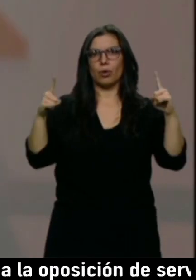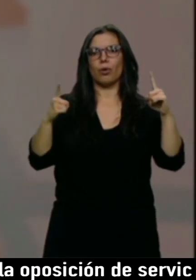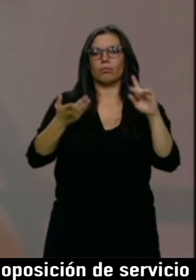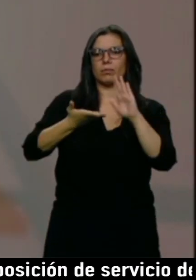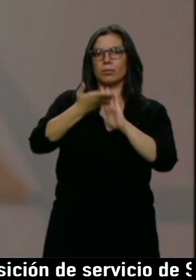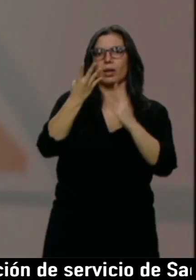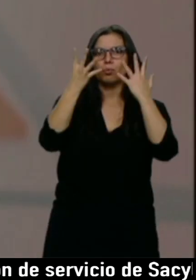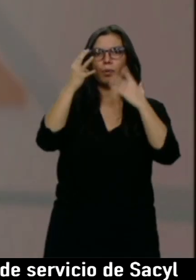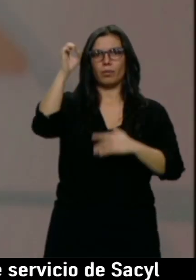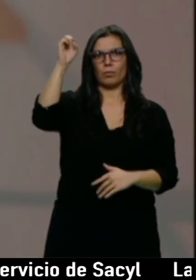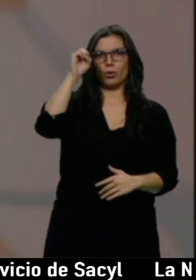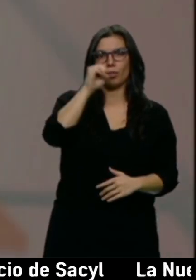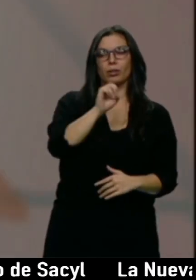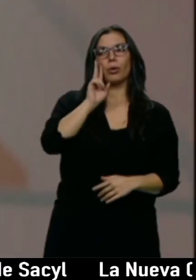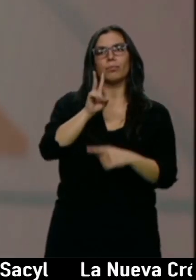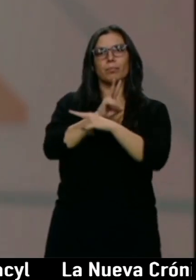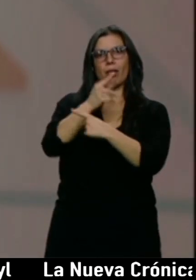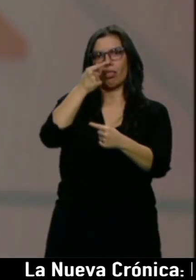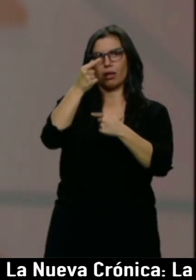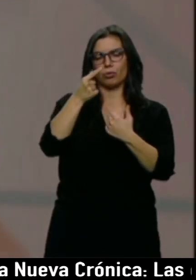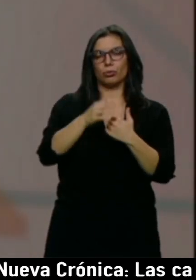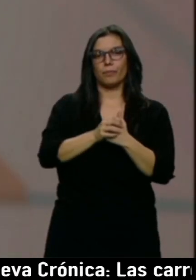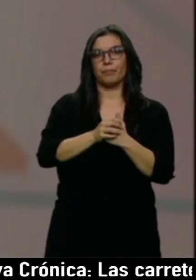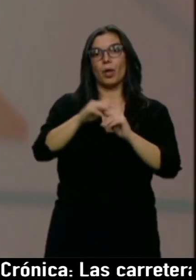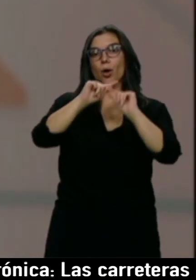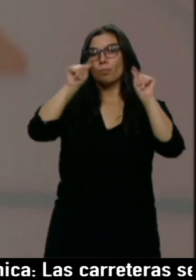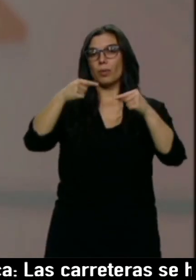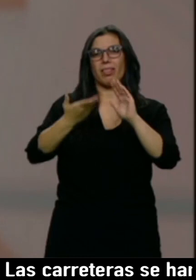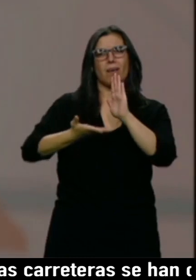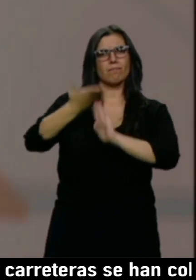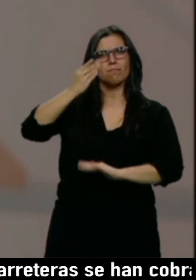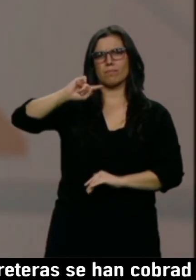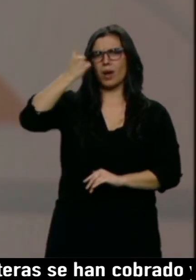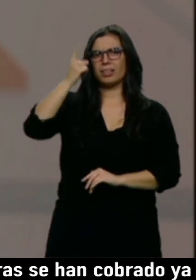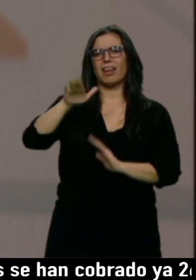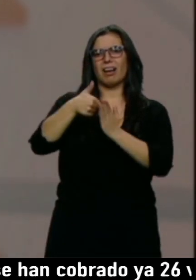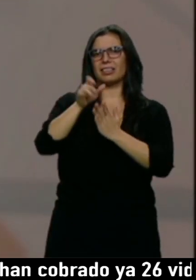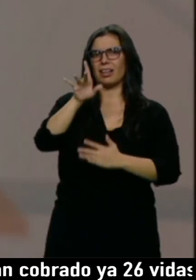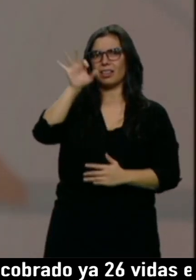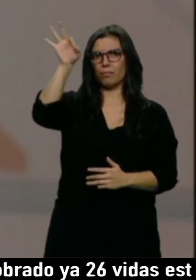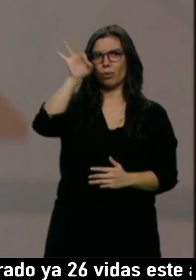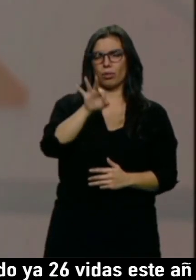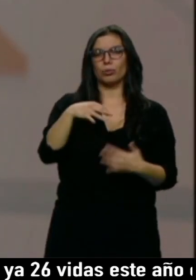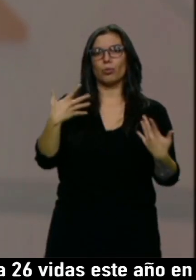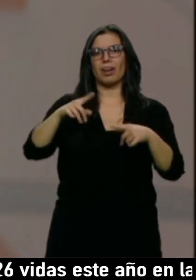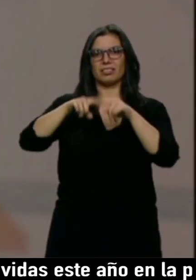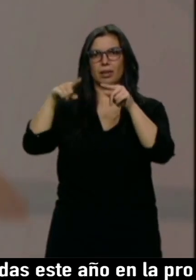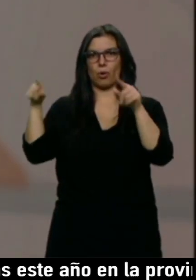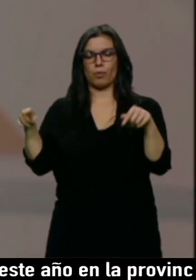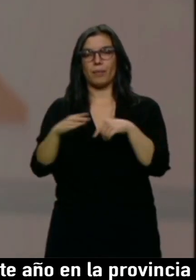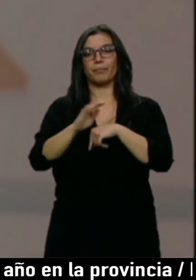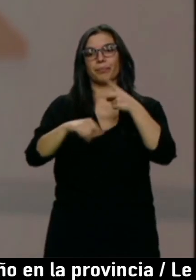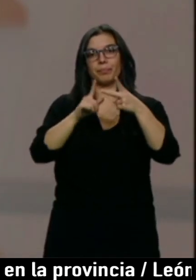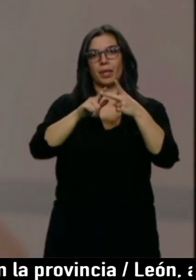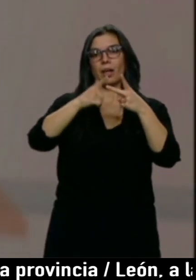9%. Fíjense en estos datos. La provincia en la que más ha subido, hasta un 15%, ha sido Segovia. Luego se sitúan Ávila,